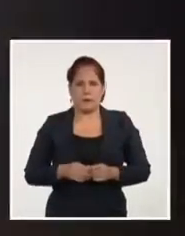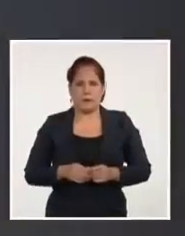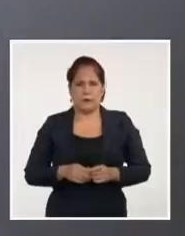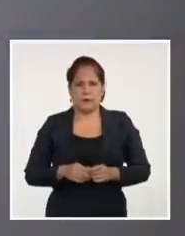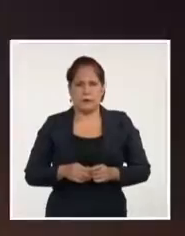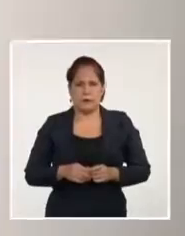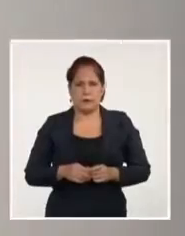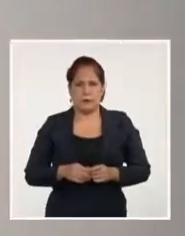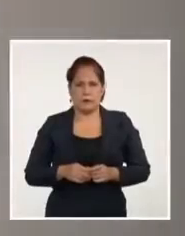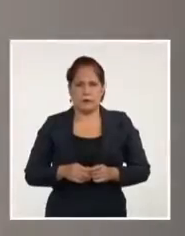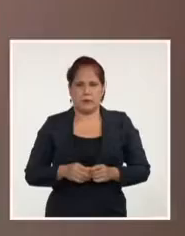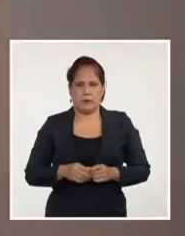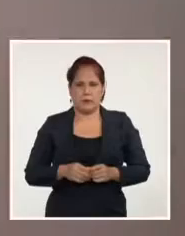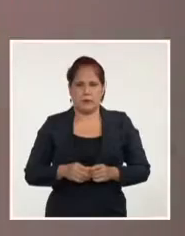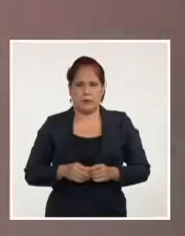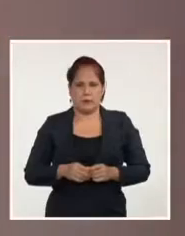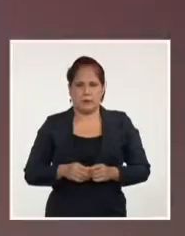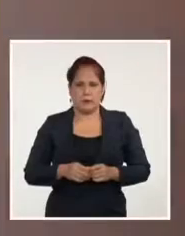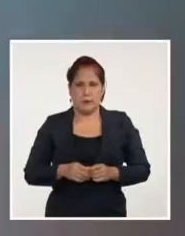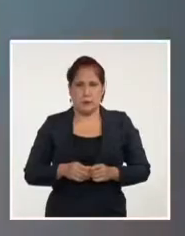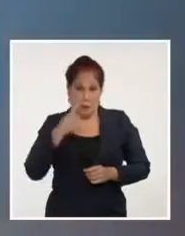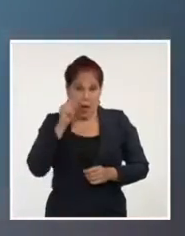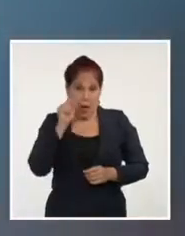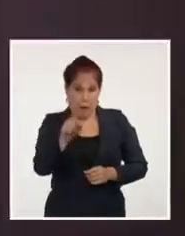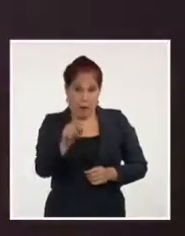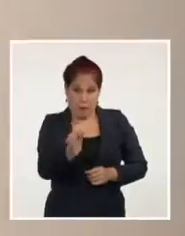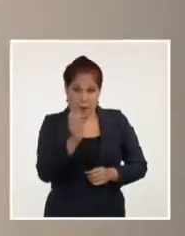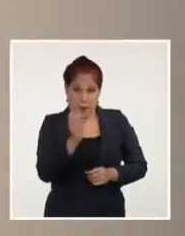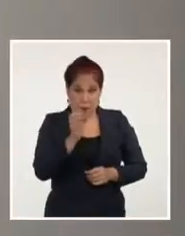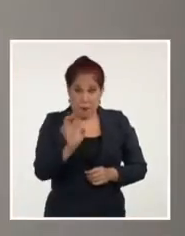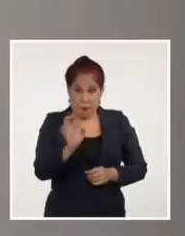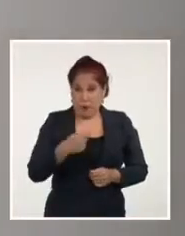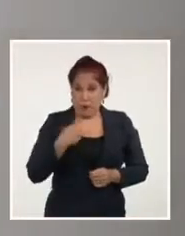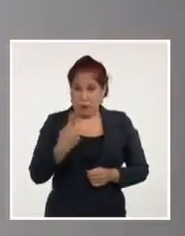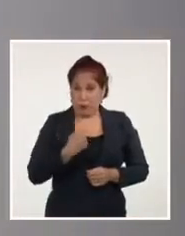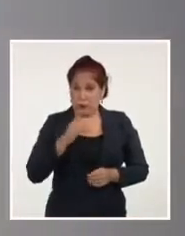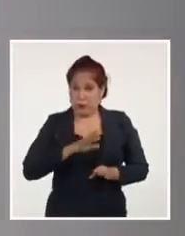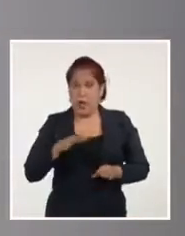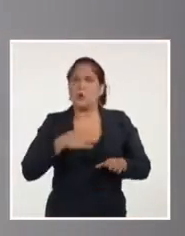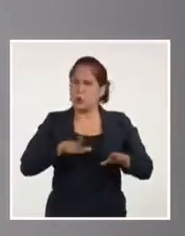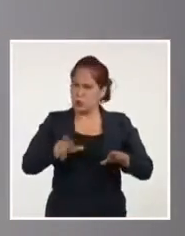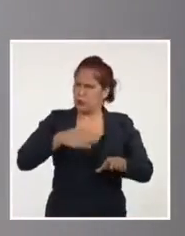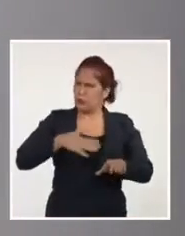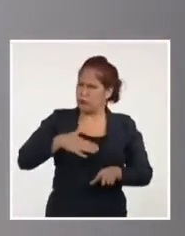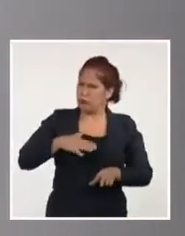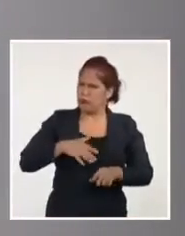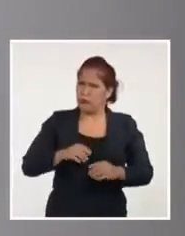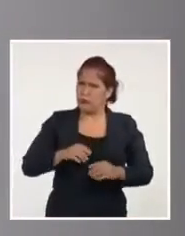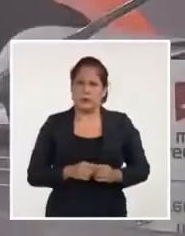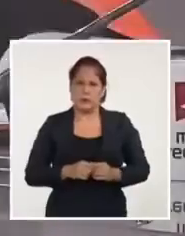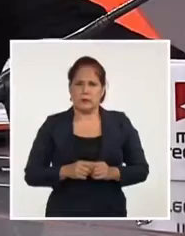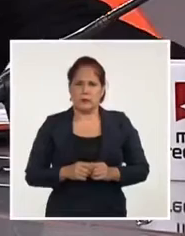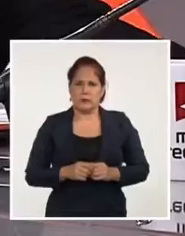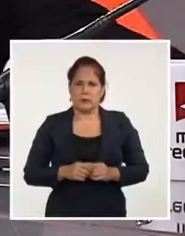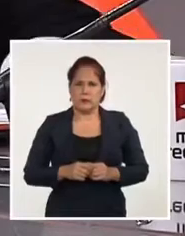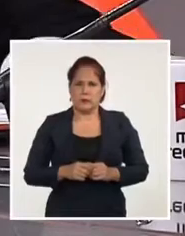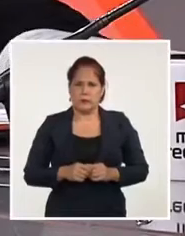más ahí. Esto es lo de nosotros, ya. Y nosotros, claro.